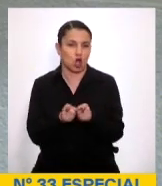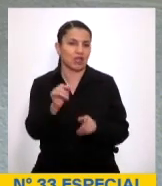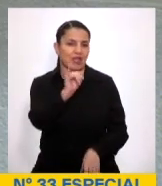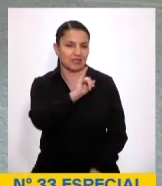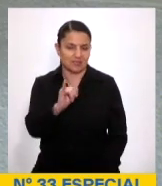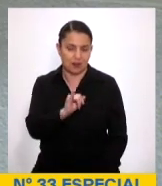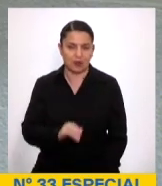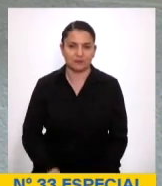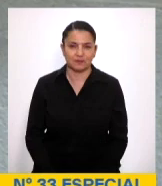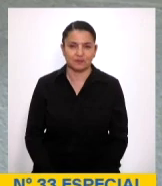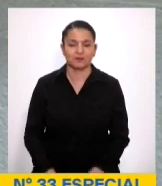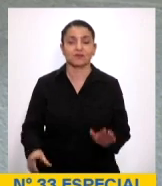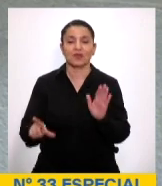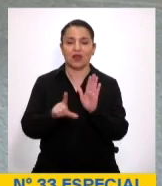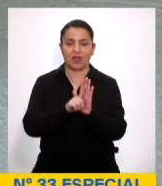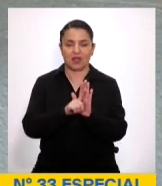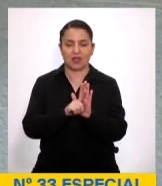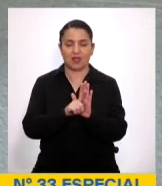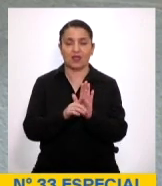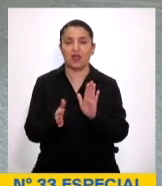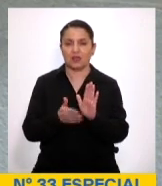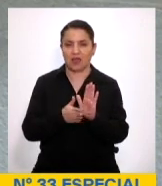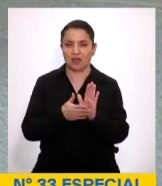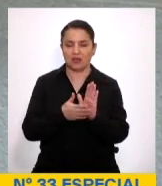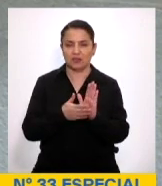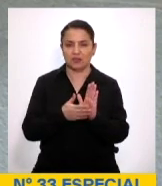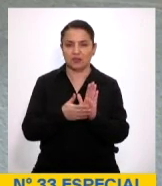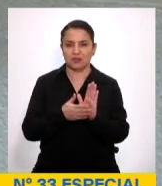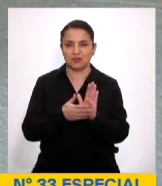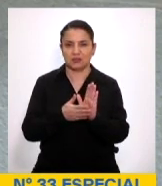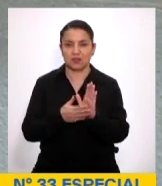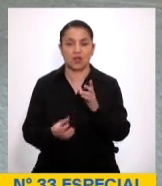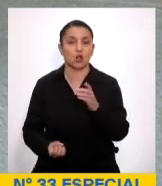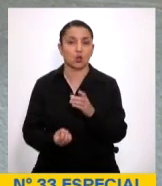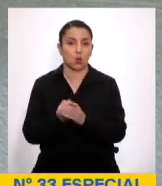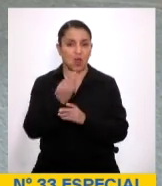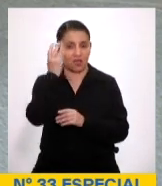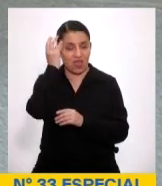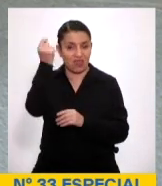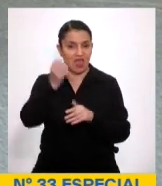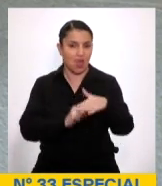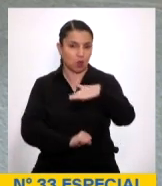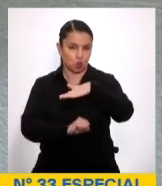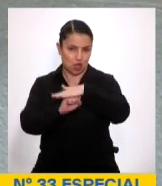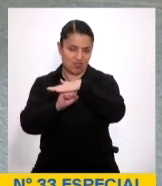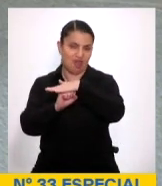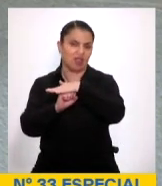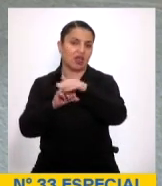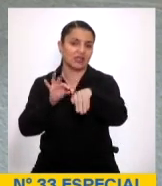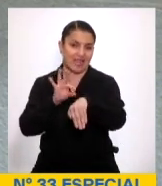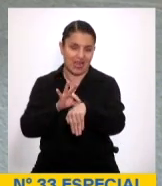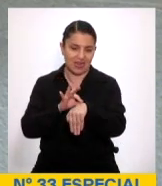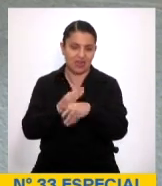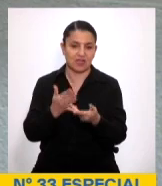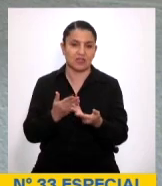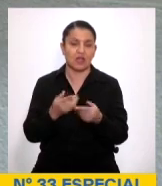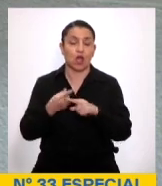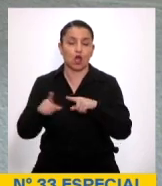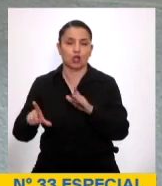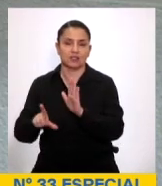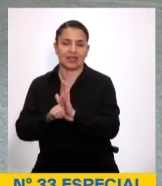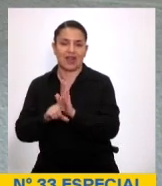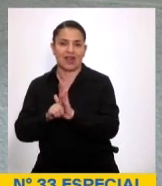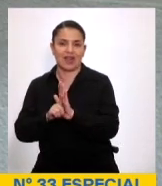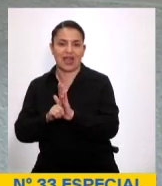sapres la ley que estableció la nueva concepción de la autoridad sanitaria y la que creó el régimen de